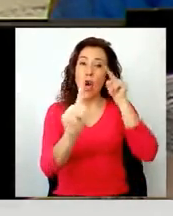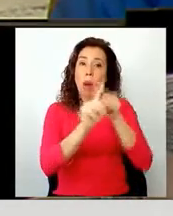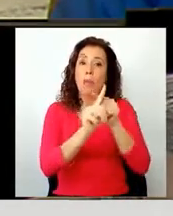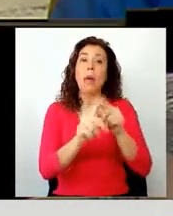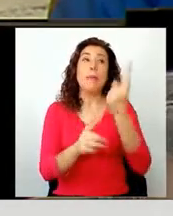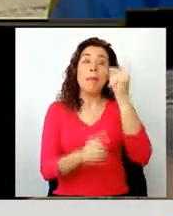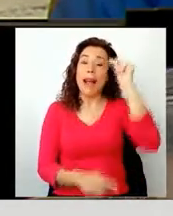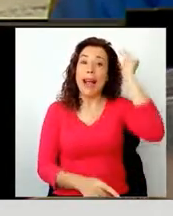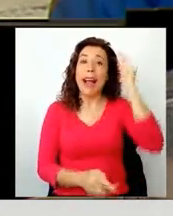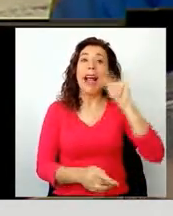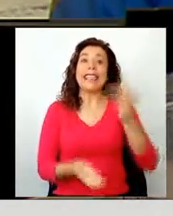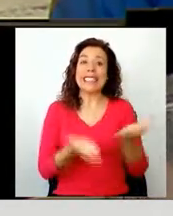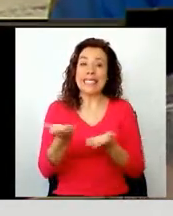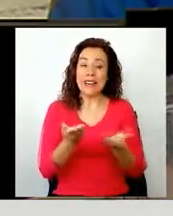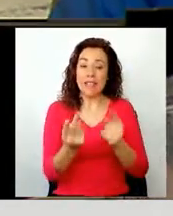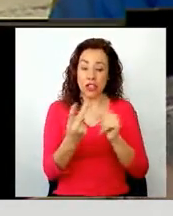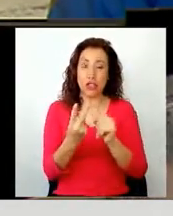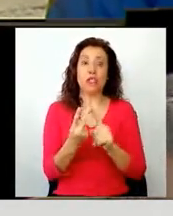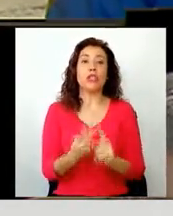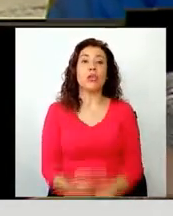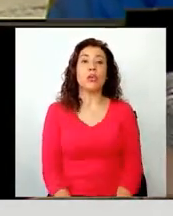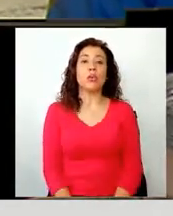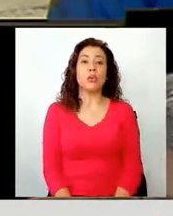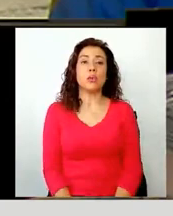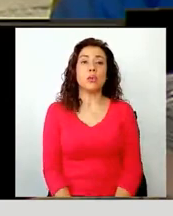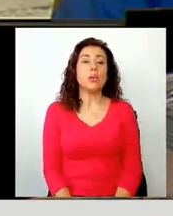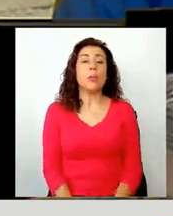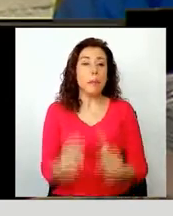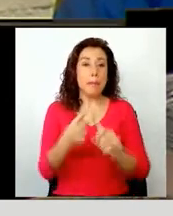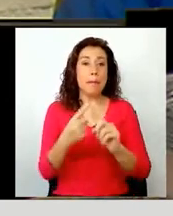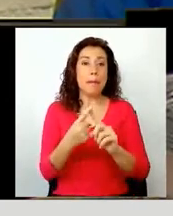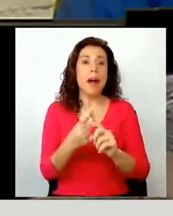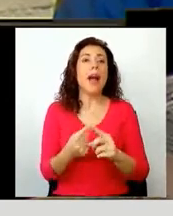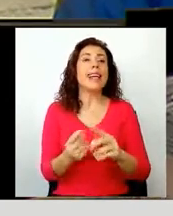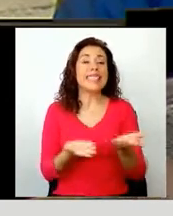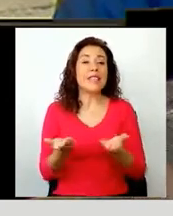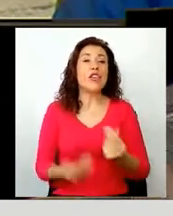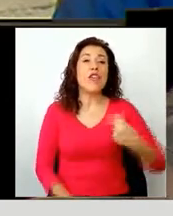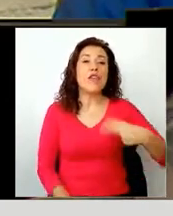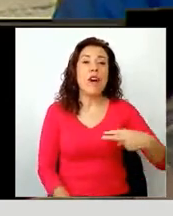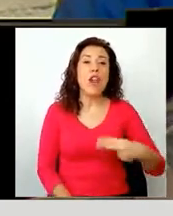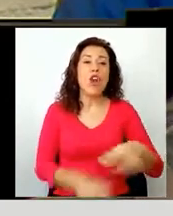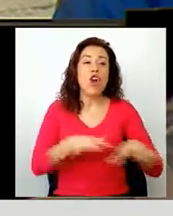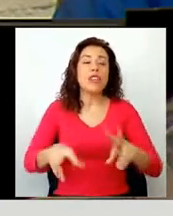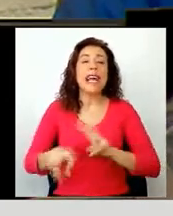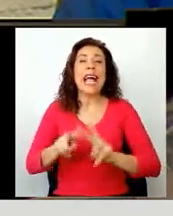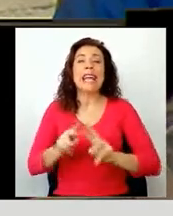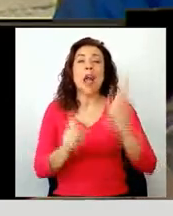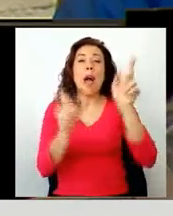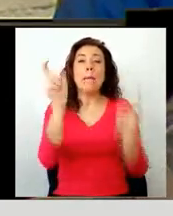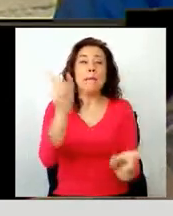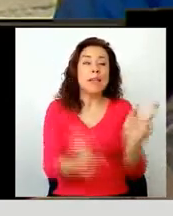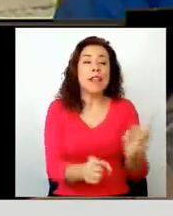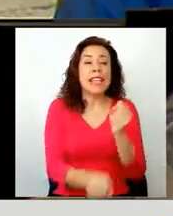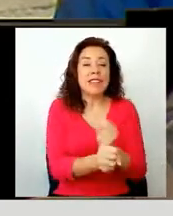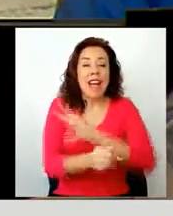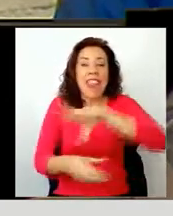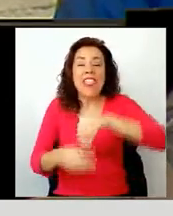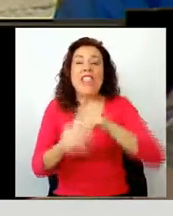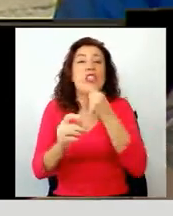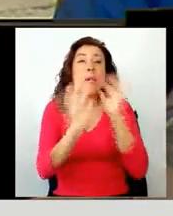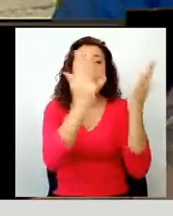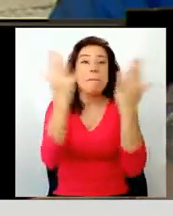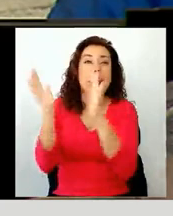crear un servicio en donde se valore lo que hacen los guardaparques un servicio que pueda